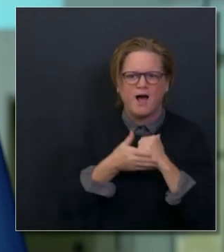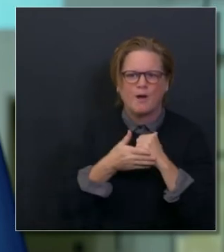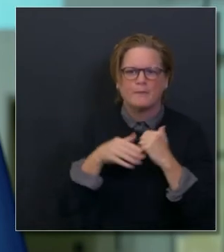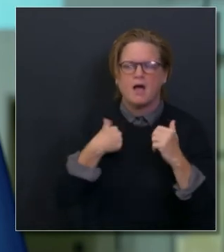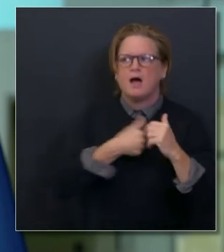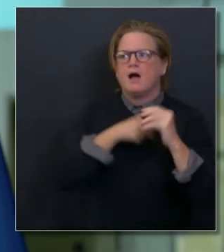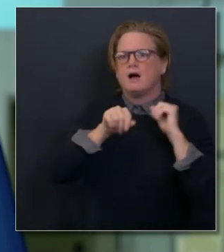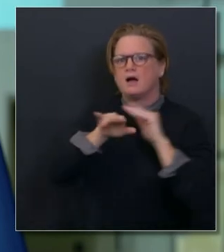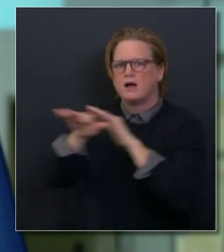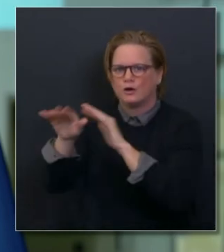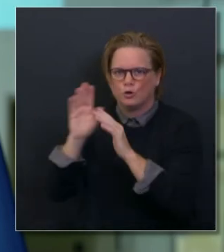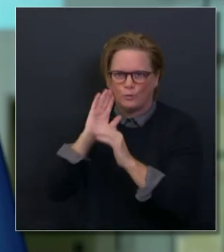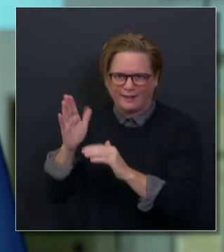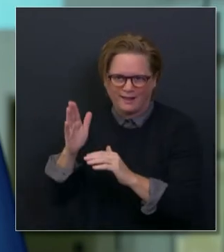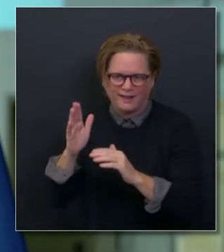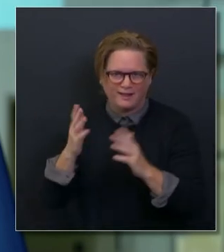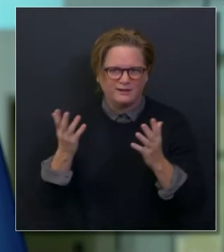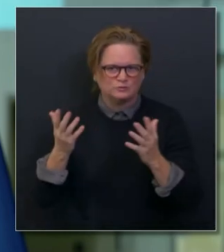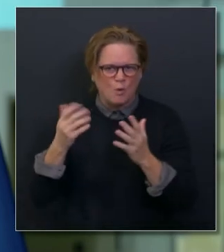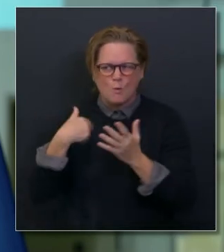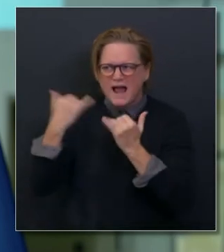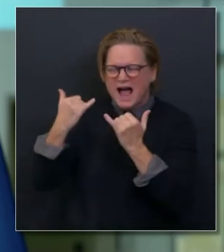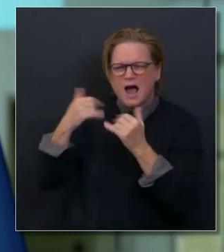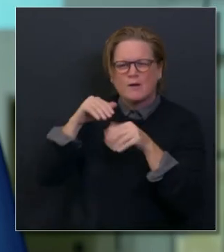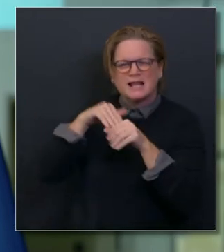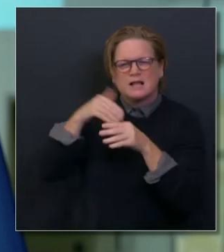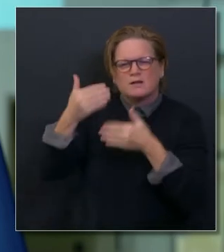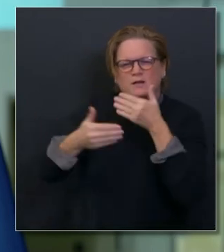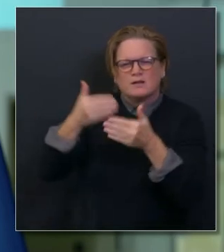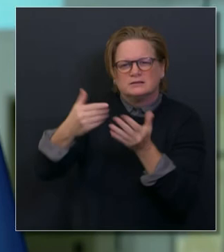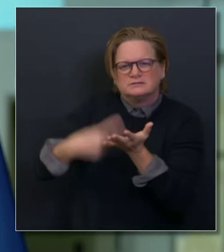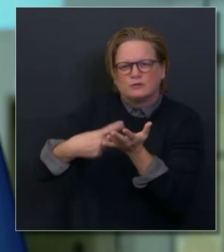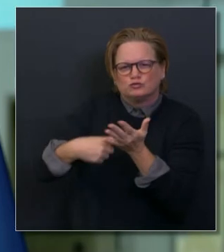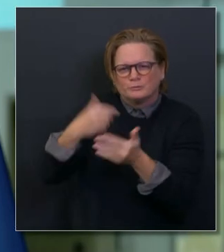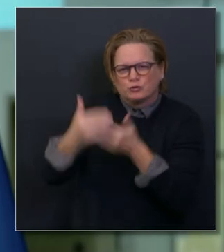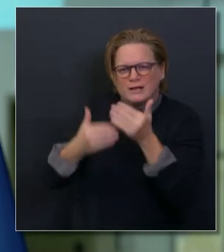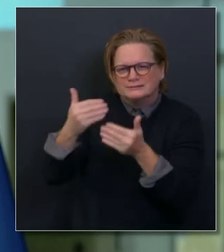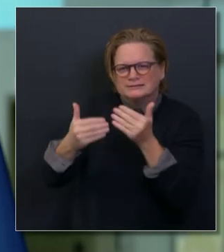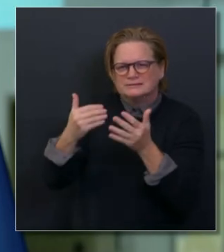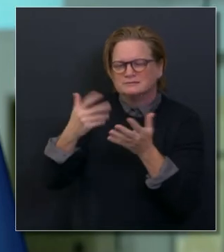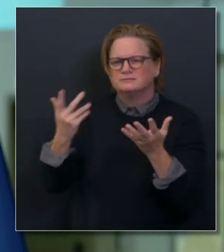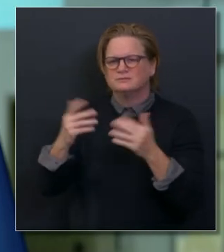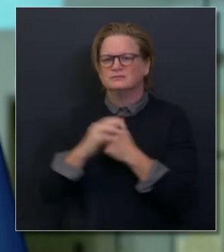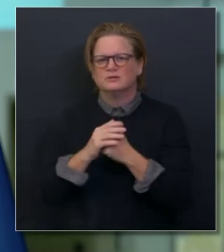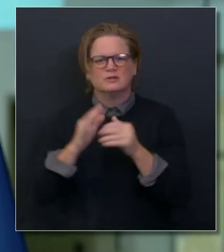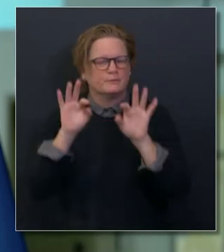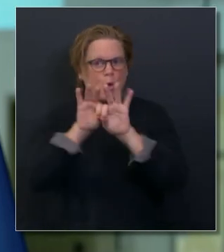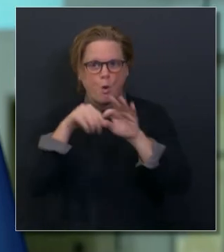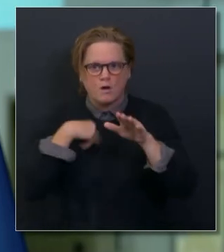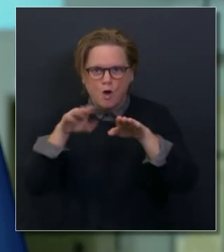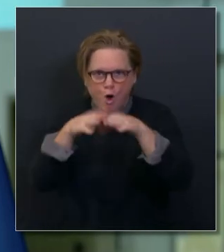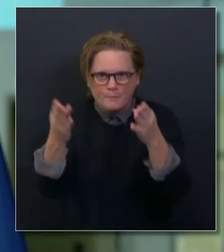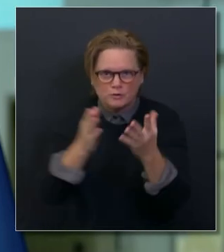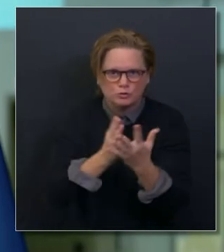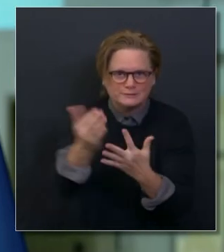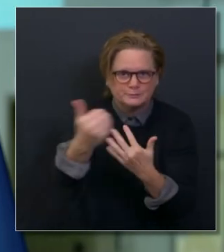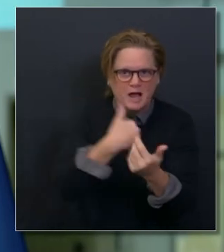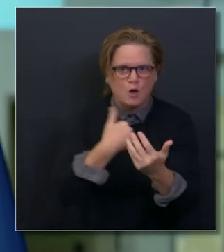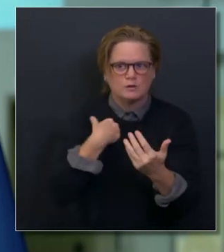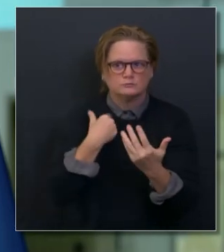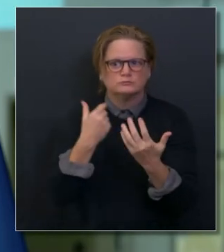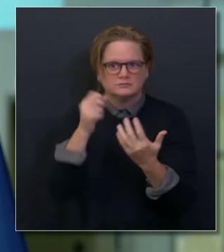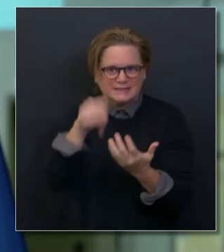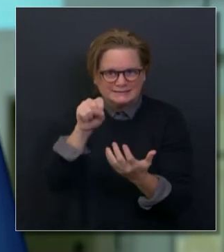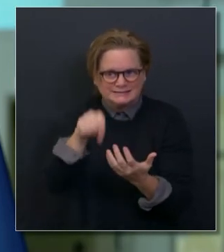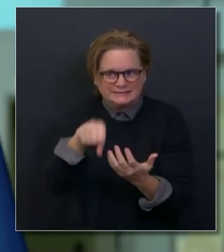federales, hemos tenido esta conversación internamente sobre nuestra posible necesidad. Pero estoy informándoles sobre